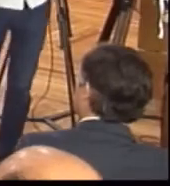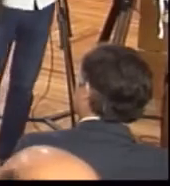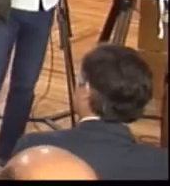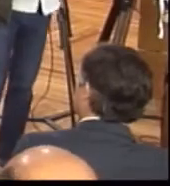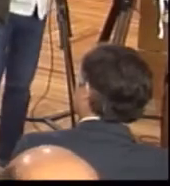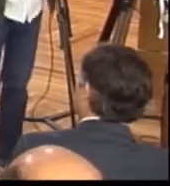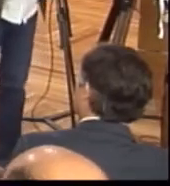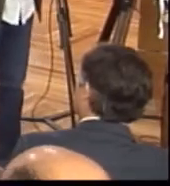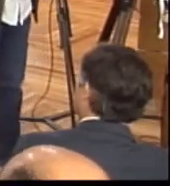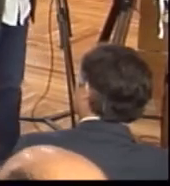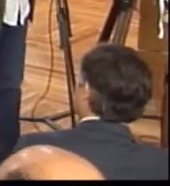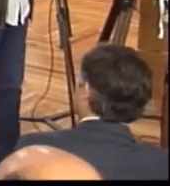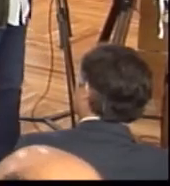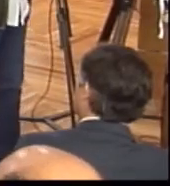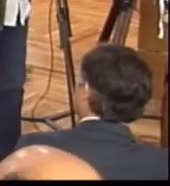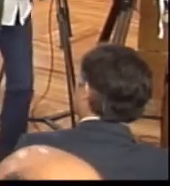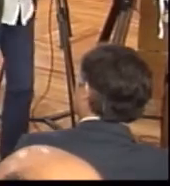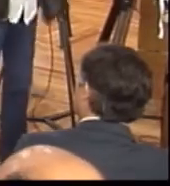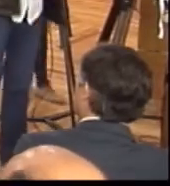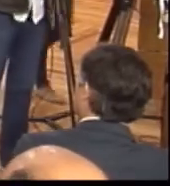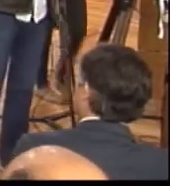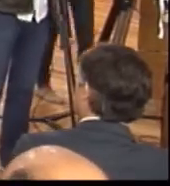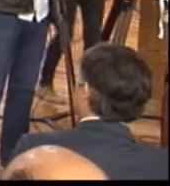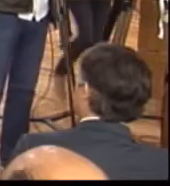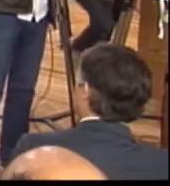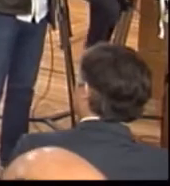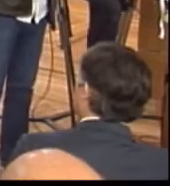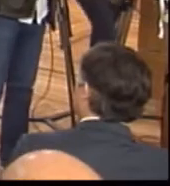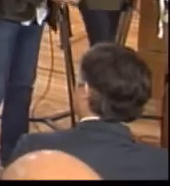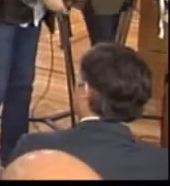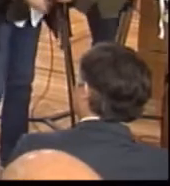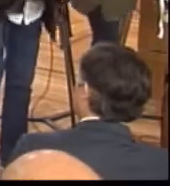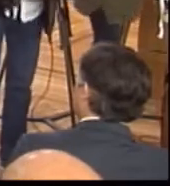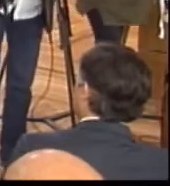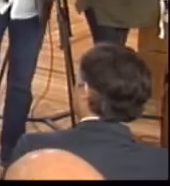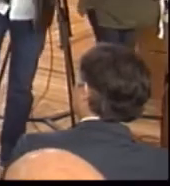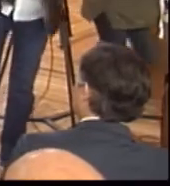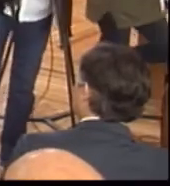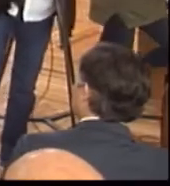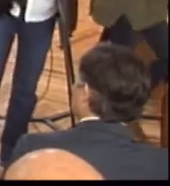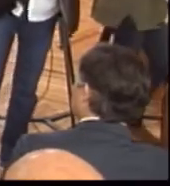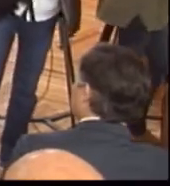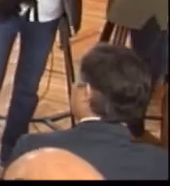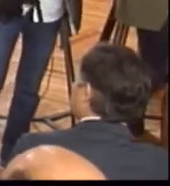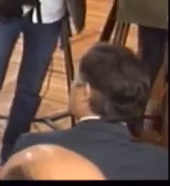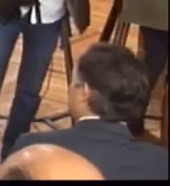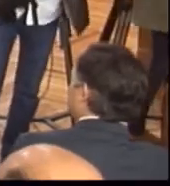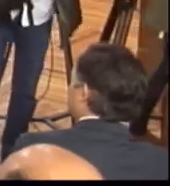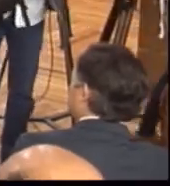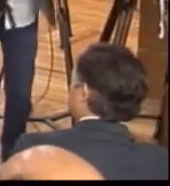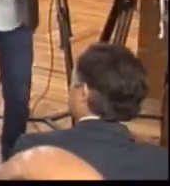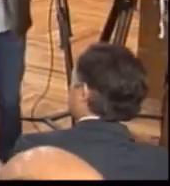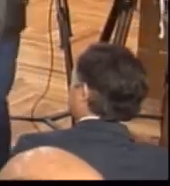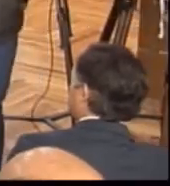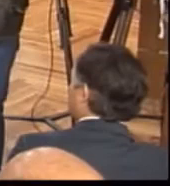Señora alcaldesa, señoras y señores concejales, excelentísimas y ilustrísimas autoridades, señoras y señores, buenos días a todos. Vamos a dar comienzo